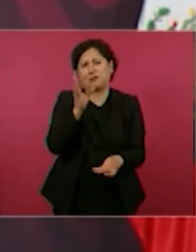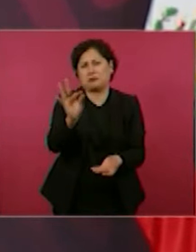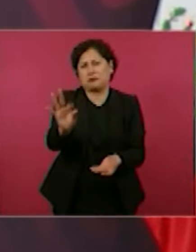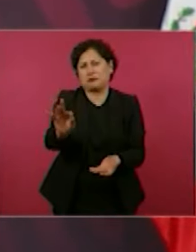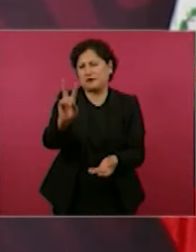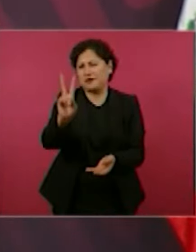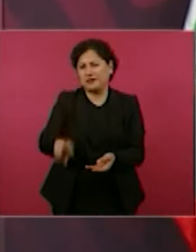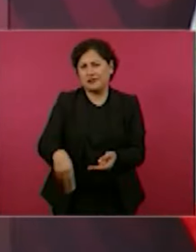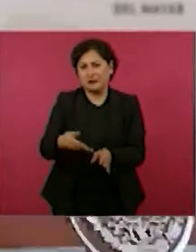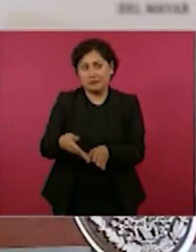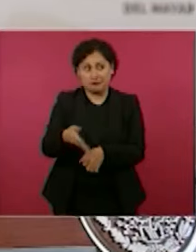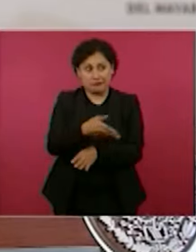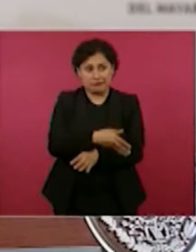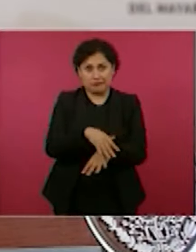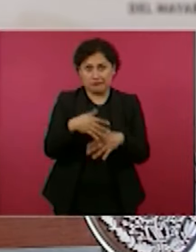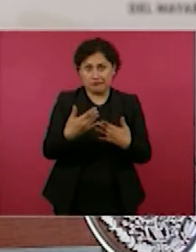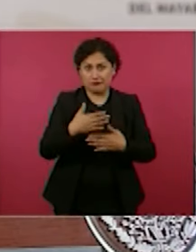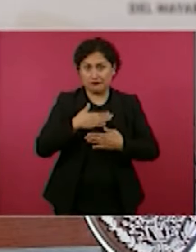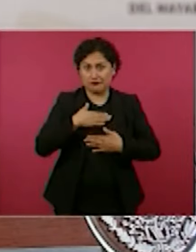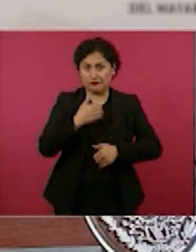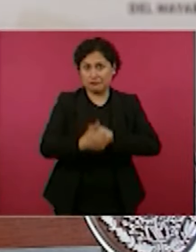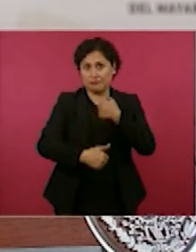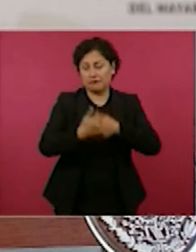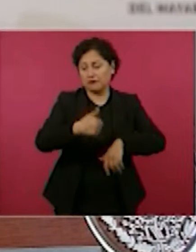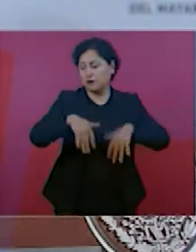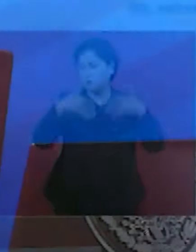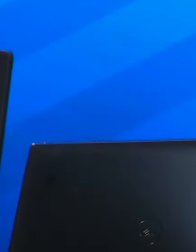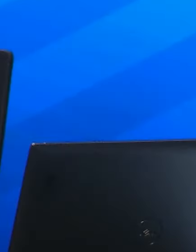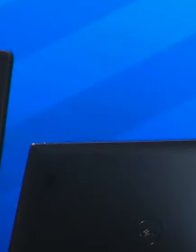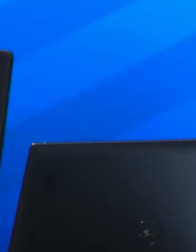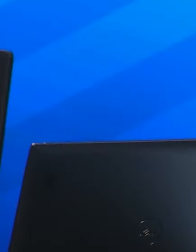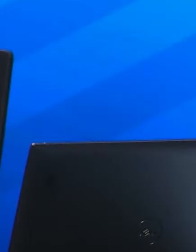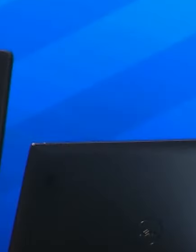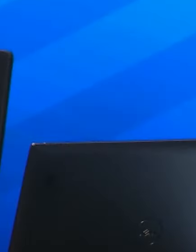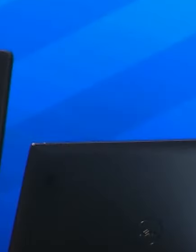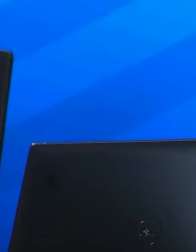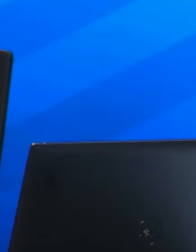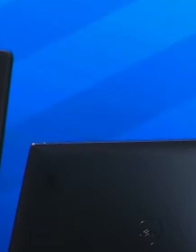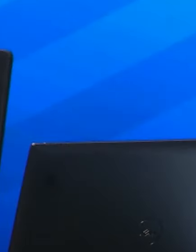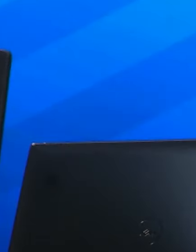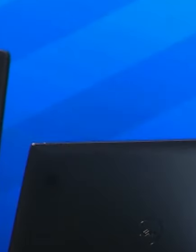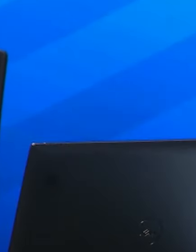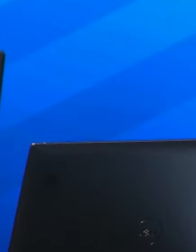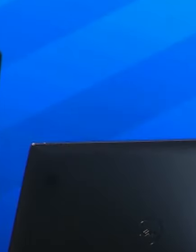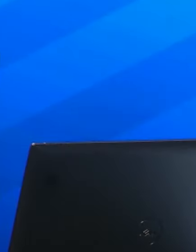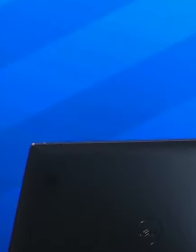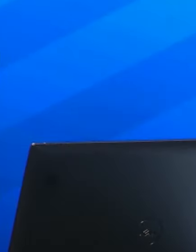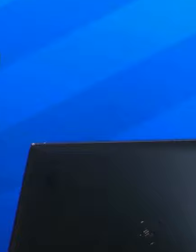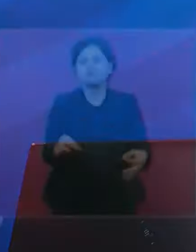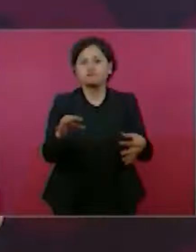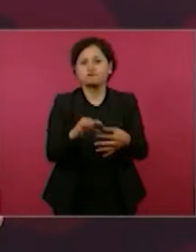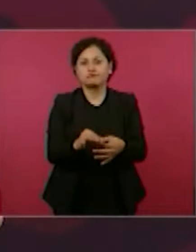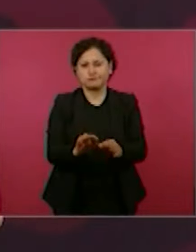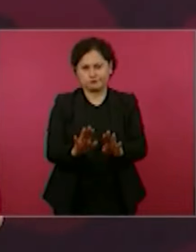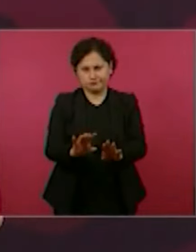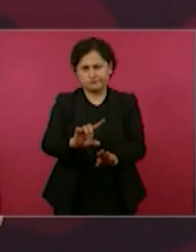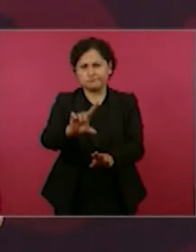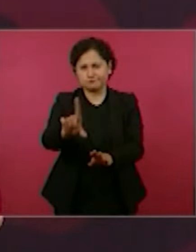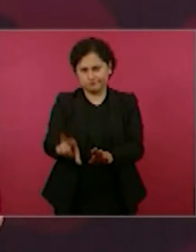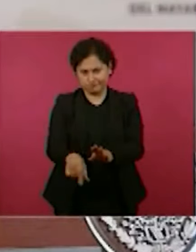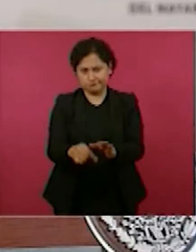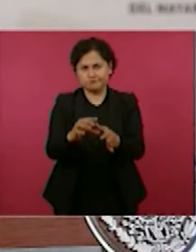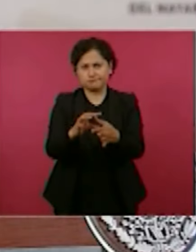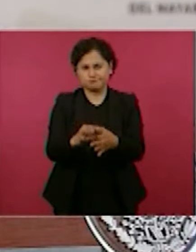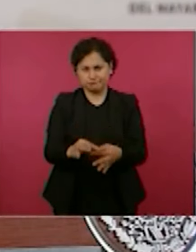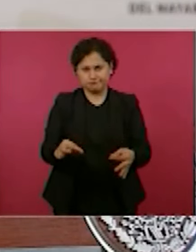llamado al voto útil eficiente? Porque yo siento que quien le cayó como anillo al dedo fue a Máynez. Totalmente. No, Máynez gana, ¿por qué? Porque uh-huh. lo